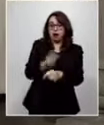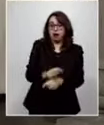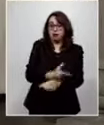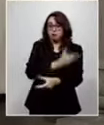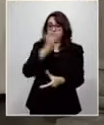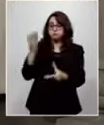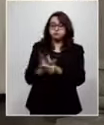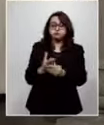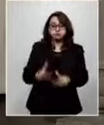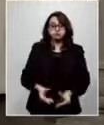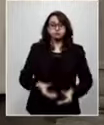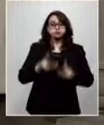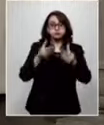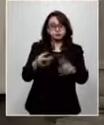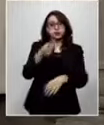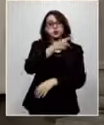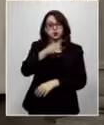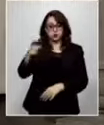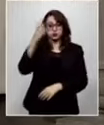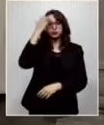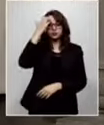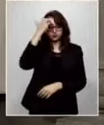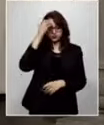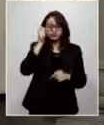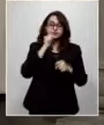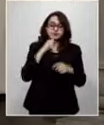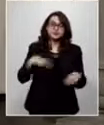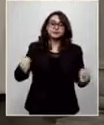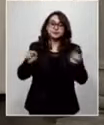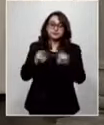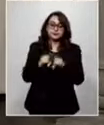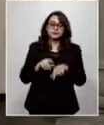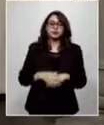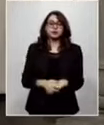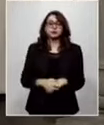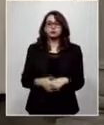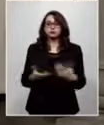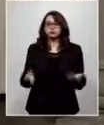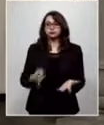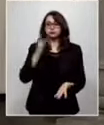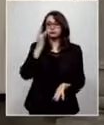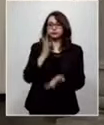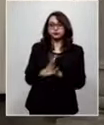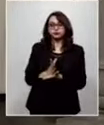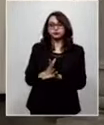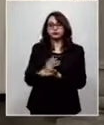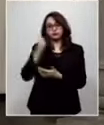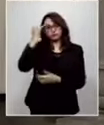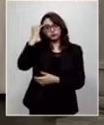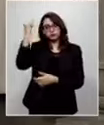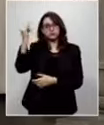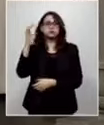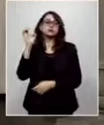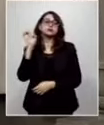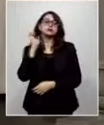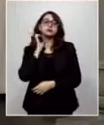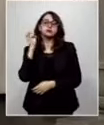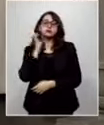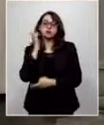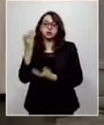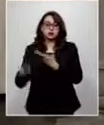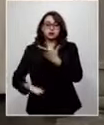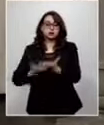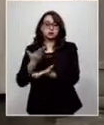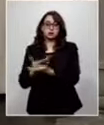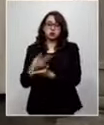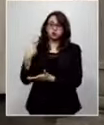colectivo. Reitero que no es solo del Poder Ejecutivo, aunque nace en él y es quien tiene